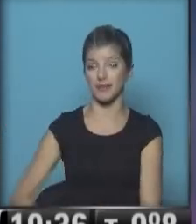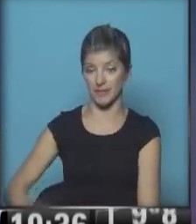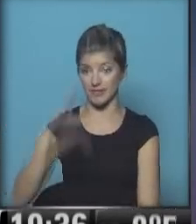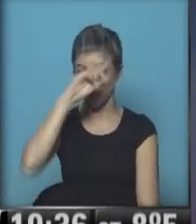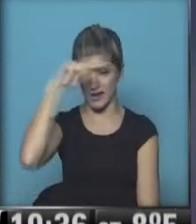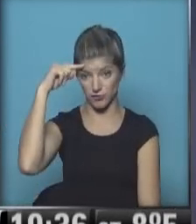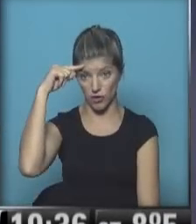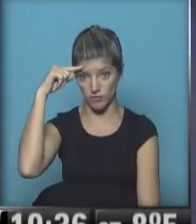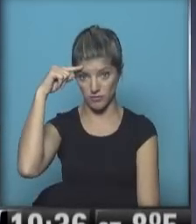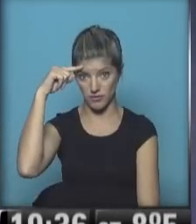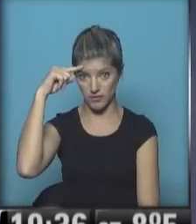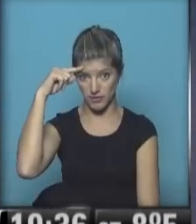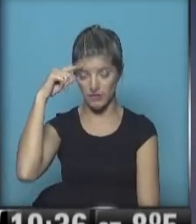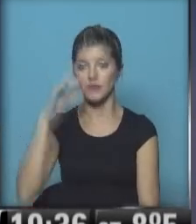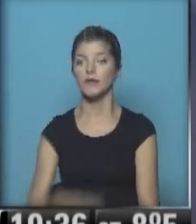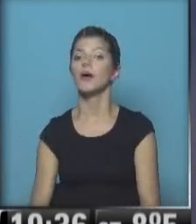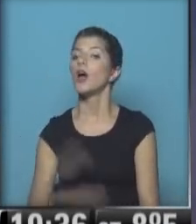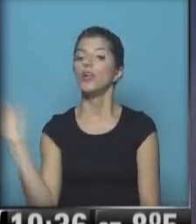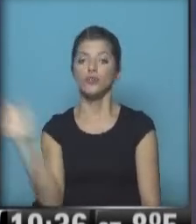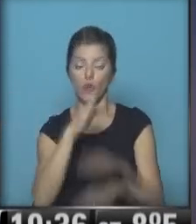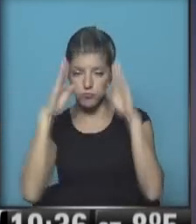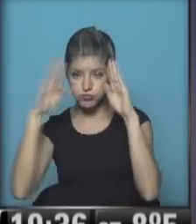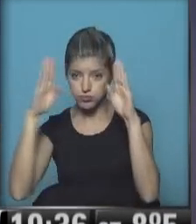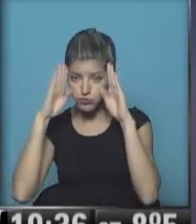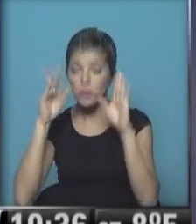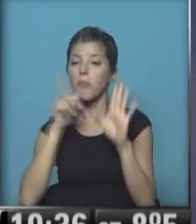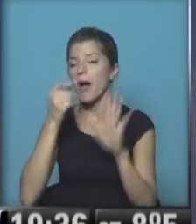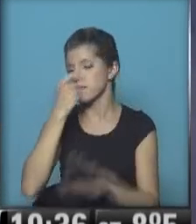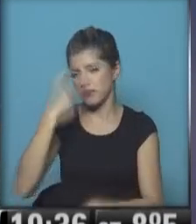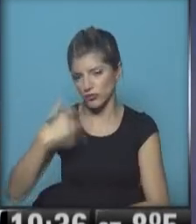Presidencia de la Nación aquí, así que todo tendría que ser en minutos nada más. Ustedes.